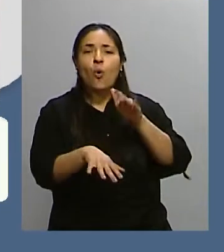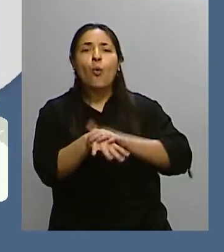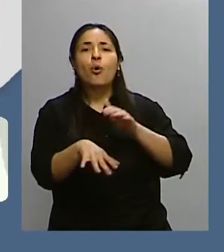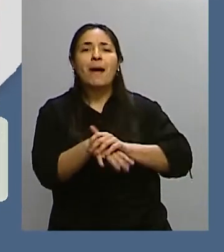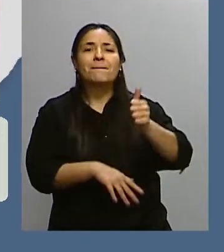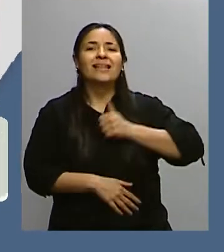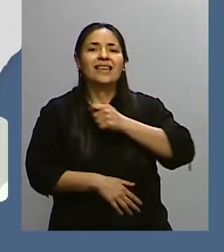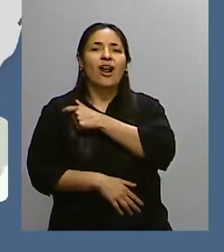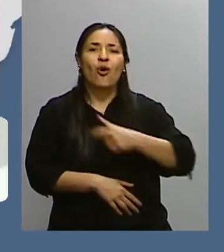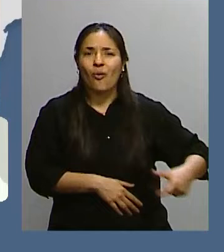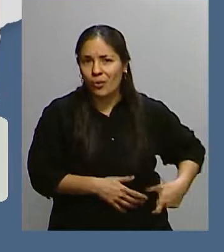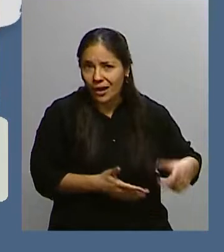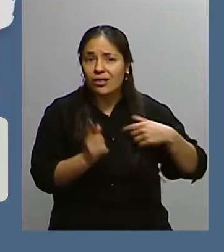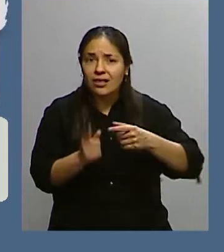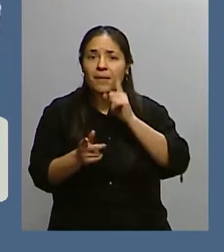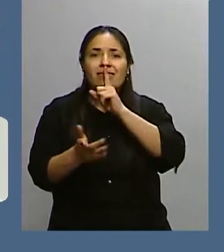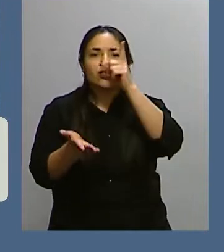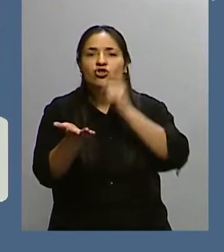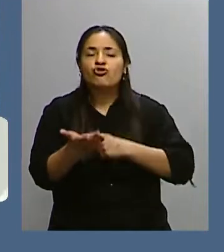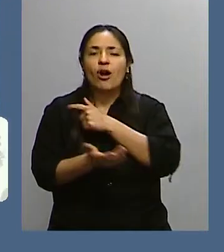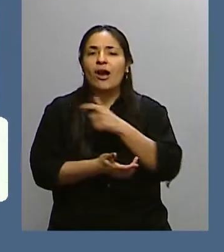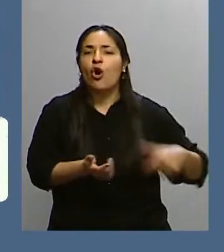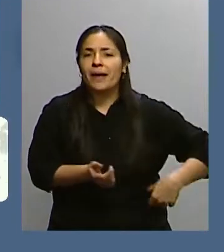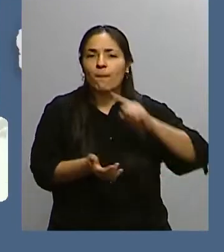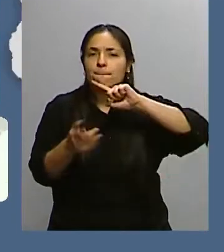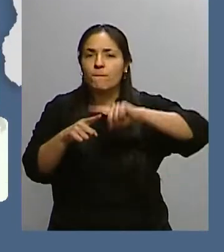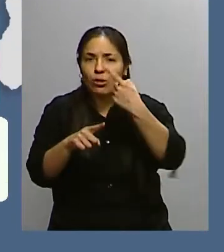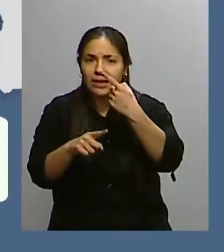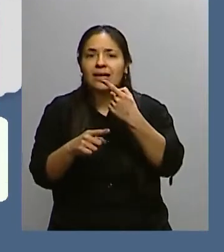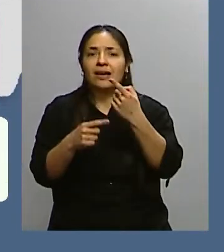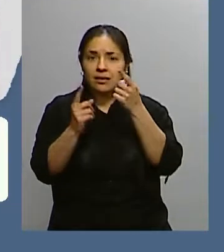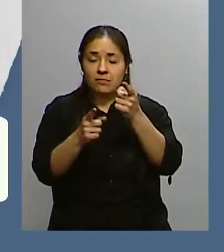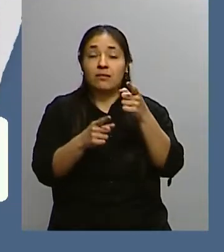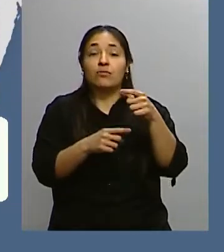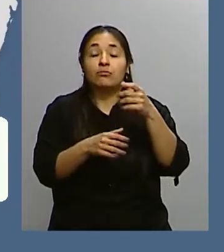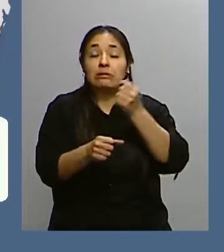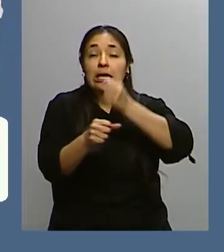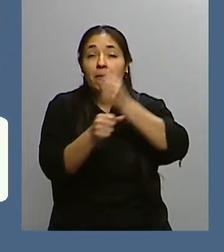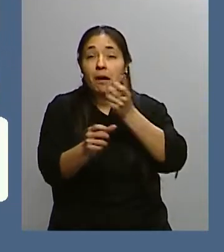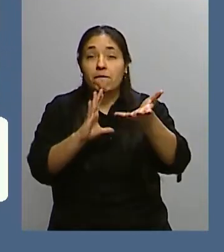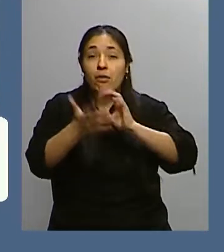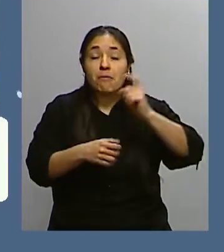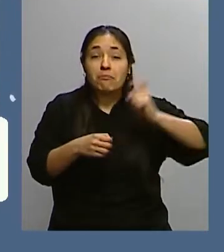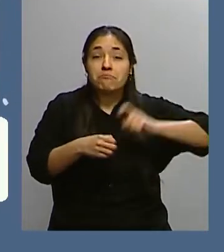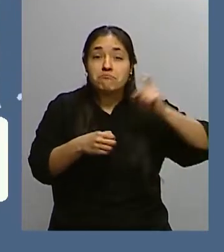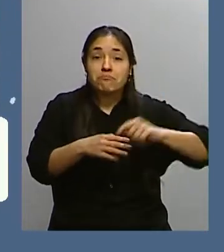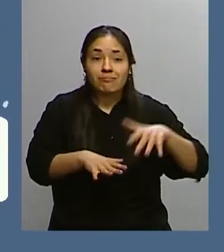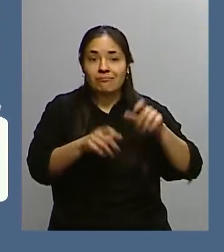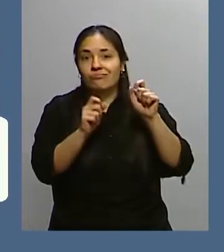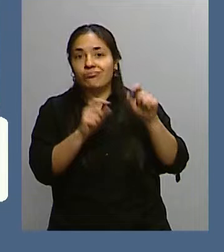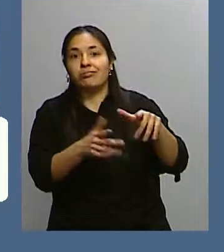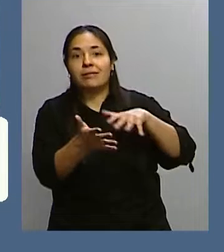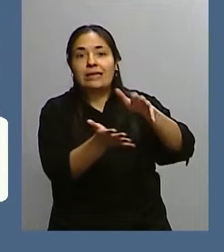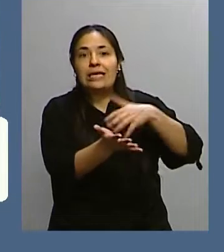y la continuación de políticas en las cuales muchas industrias extractivas se han instalado en territorios mapuches, sobre todo la